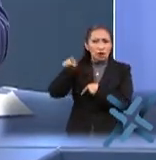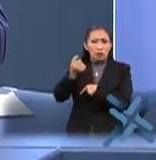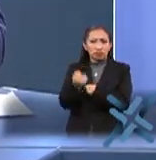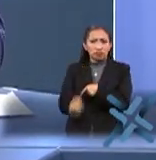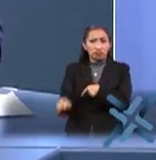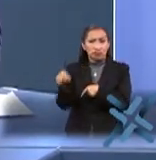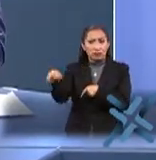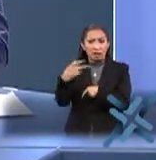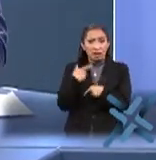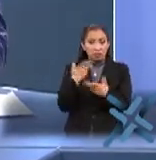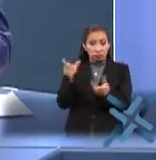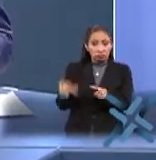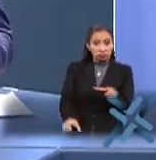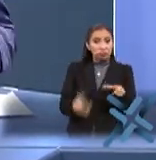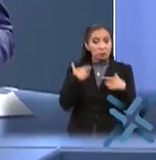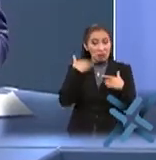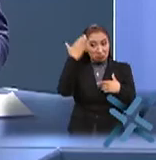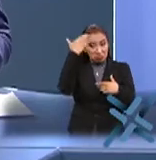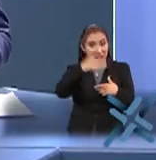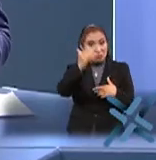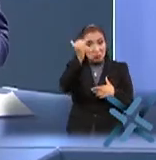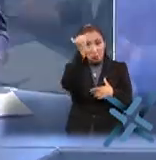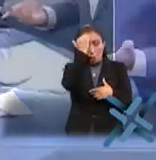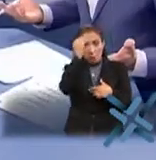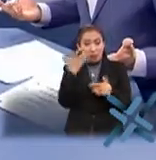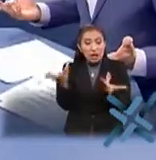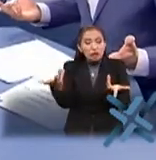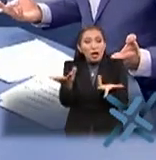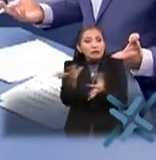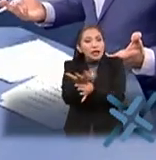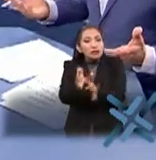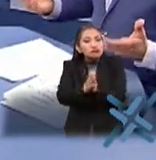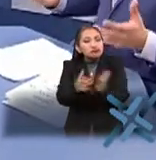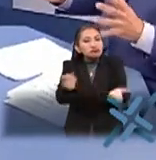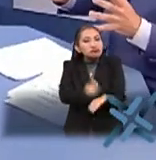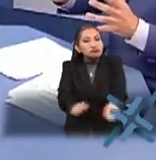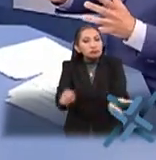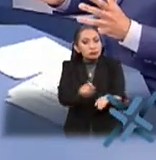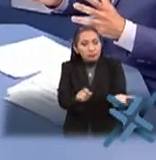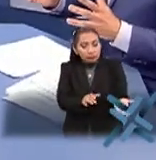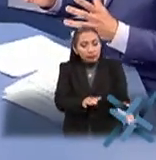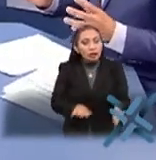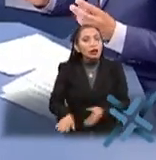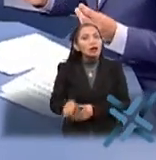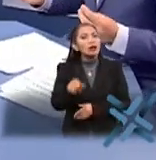en cuanto a su personalidad, sino también en cuanto a lo que produjeron literariamente hablando.